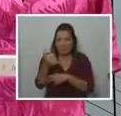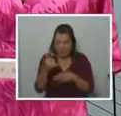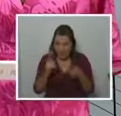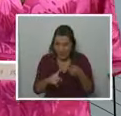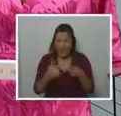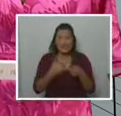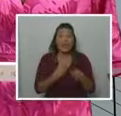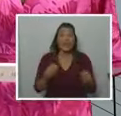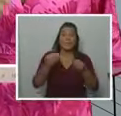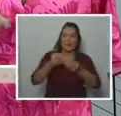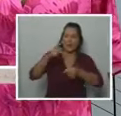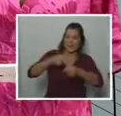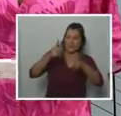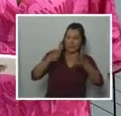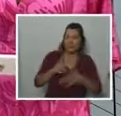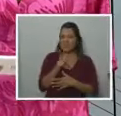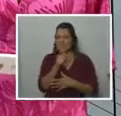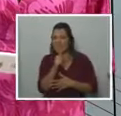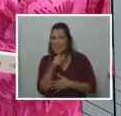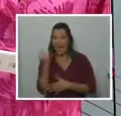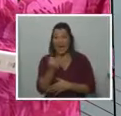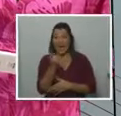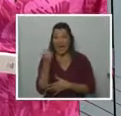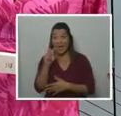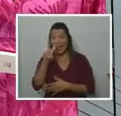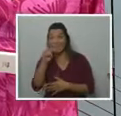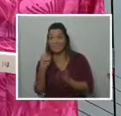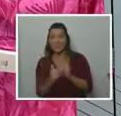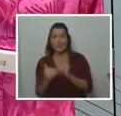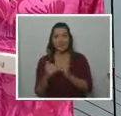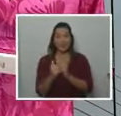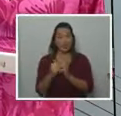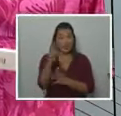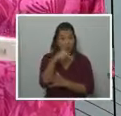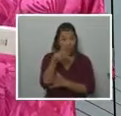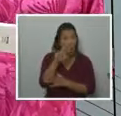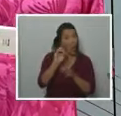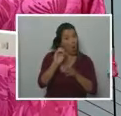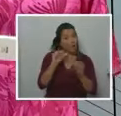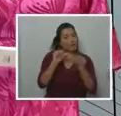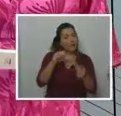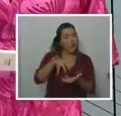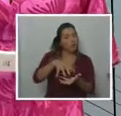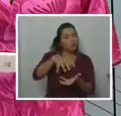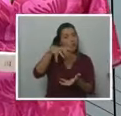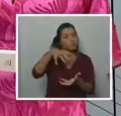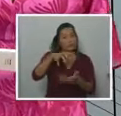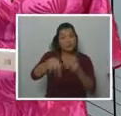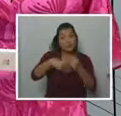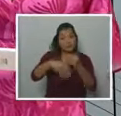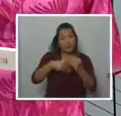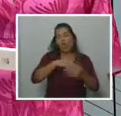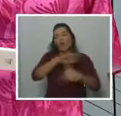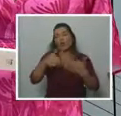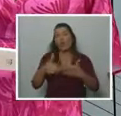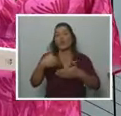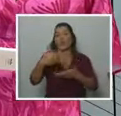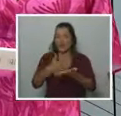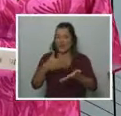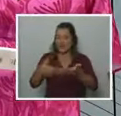más participantes. ¿Quién será quien se lleve los 20 millones de colones? ¿Será que seguimos acumulando? Todo después de la pausa. Ya